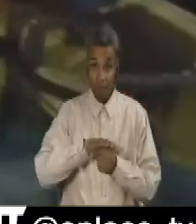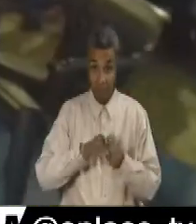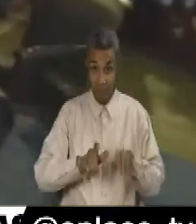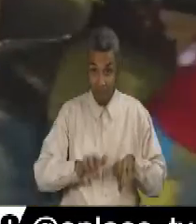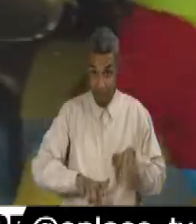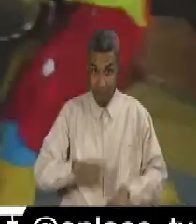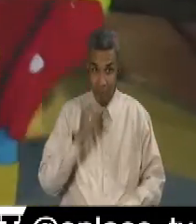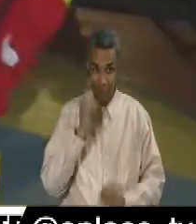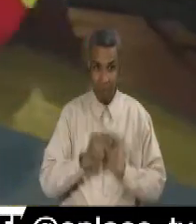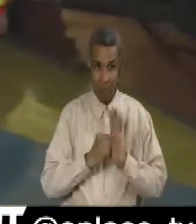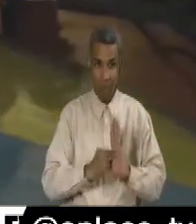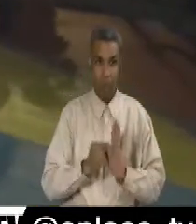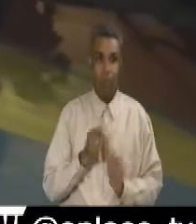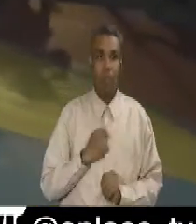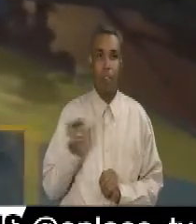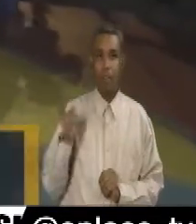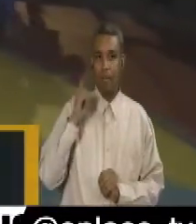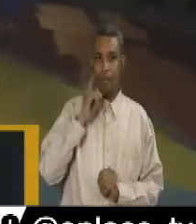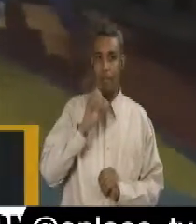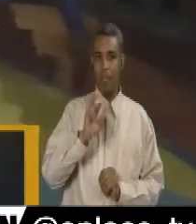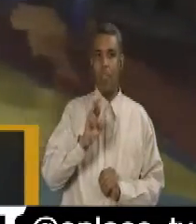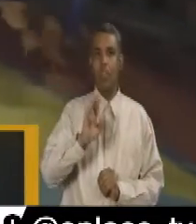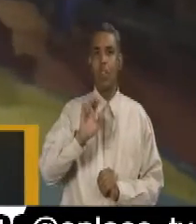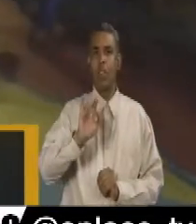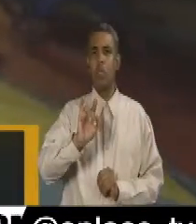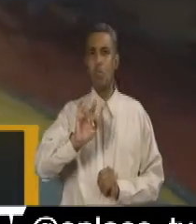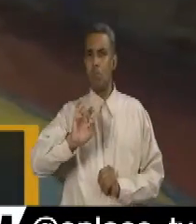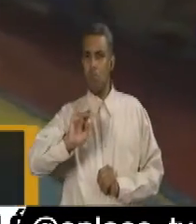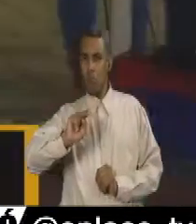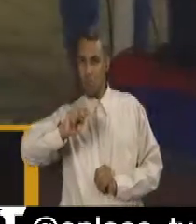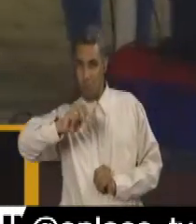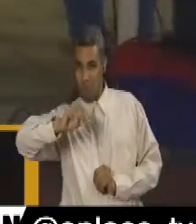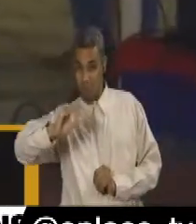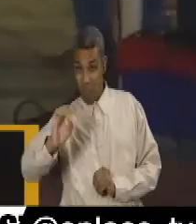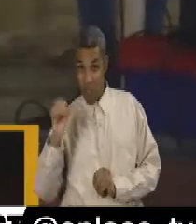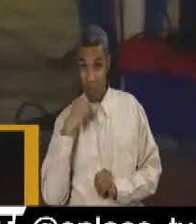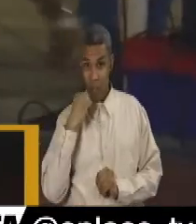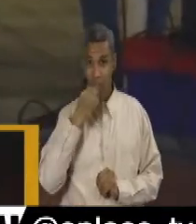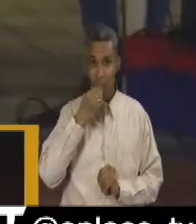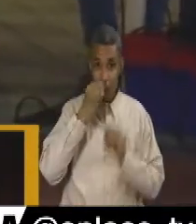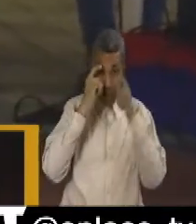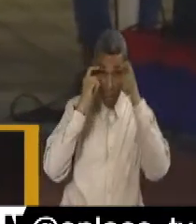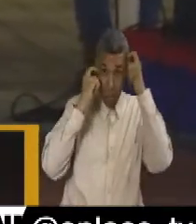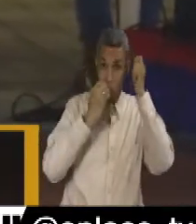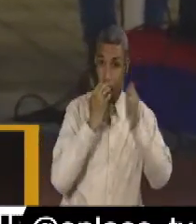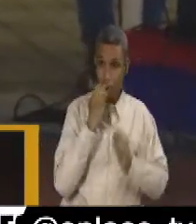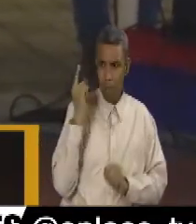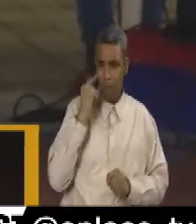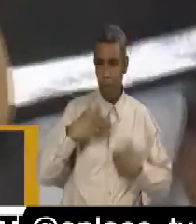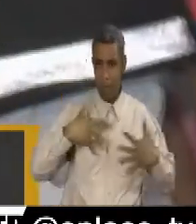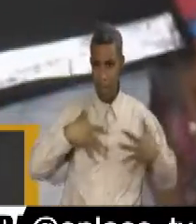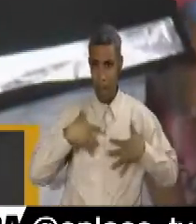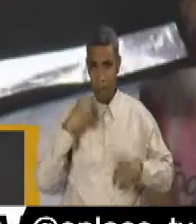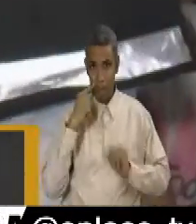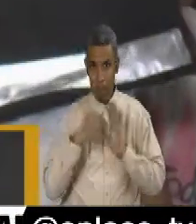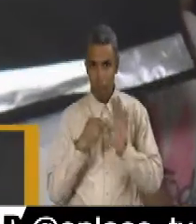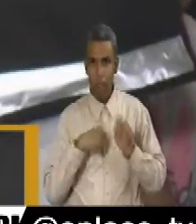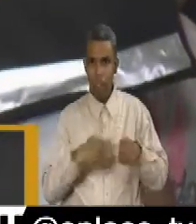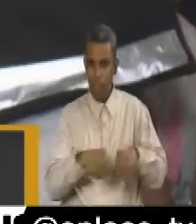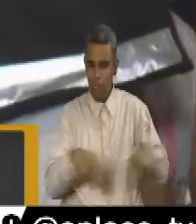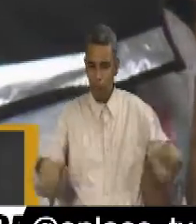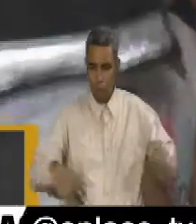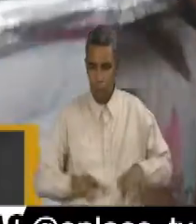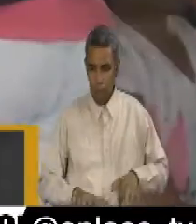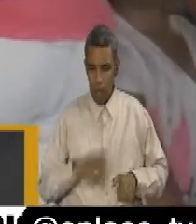apoyados por el personaje Rufino de Enlace Televisión. Este fin de semana la actividad se dio en el Parque a la Vida. Esta funcionaria de dicha dependencia ha explicado los alcances